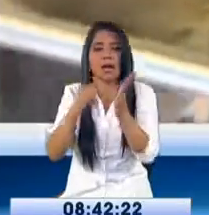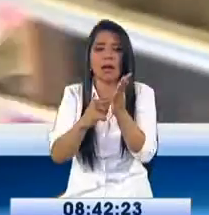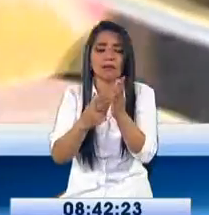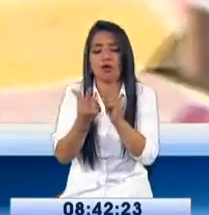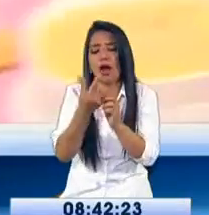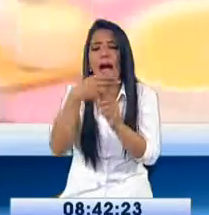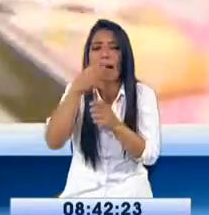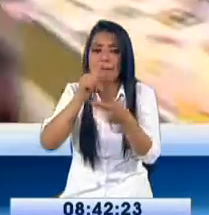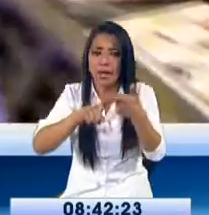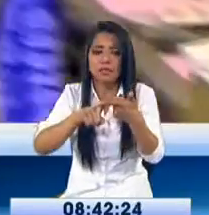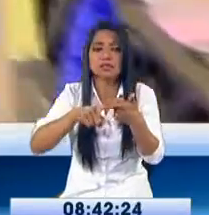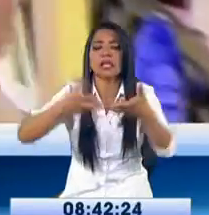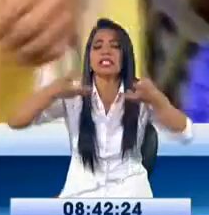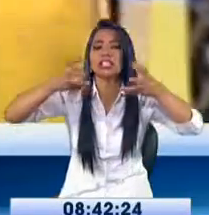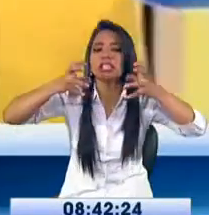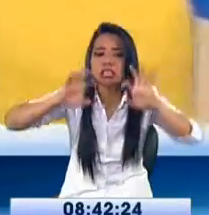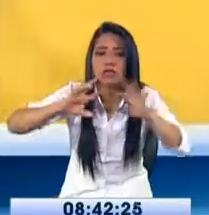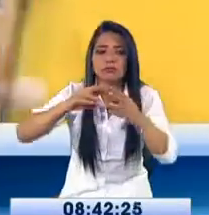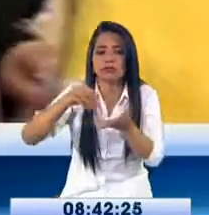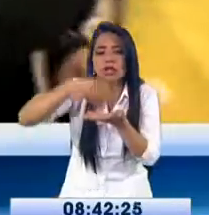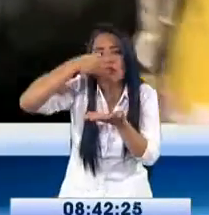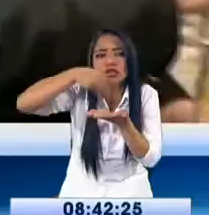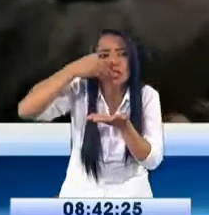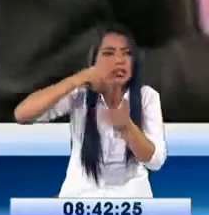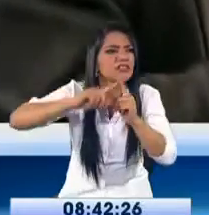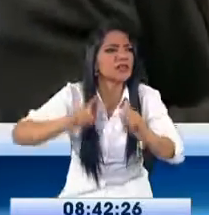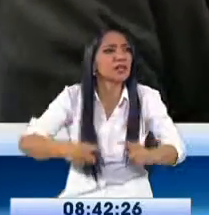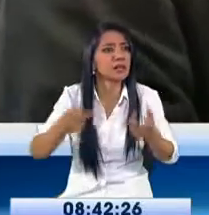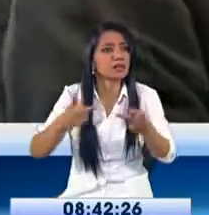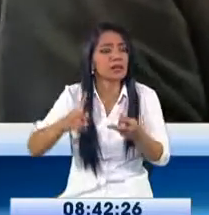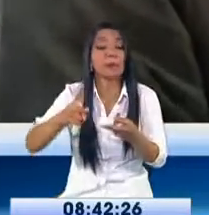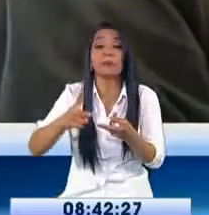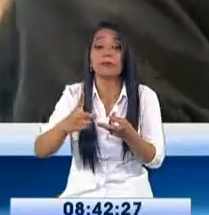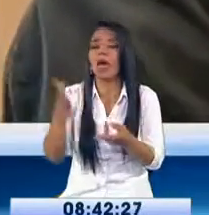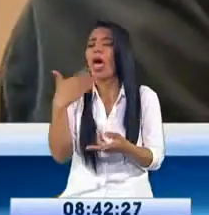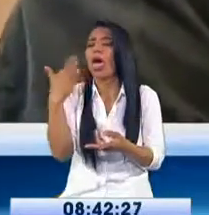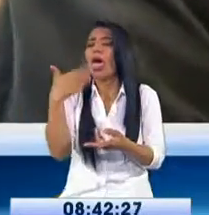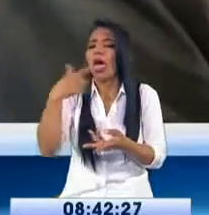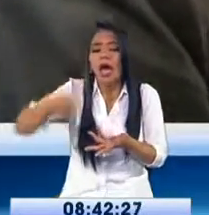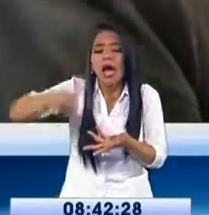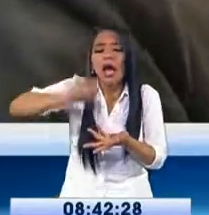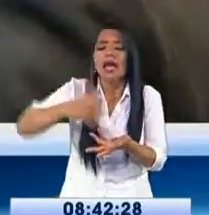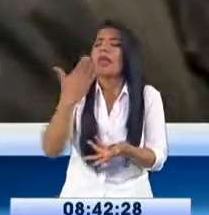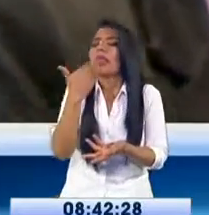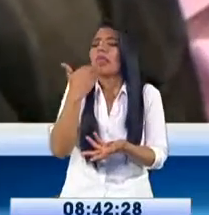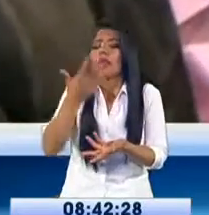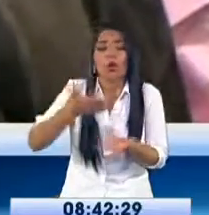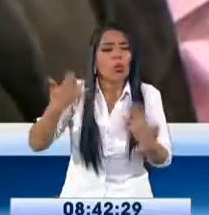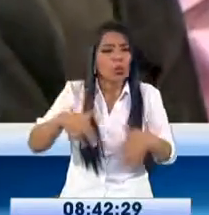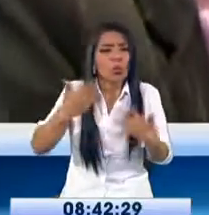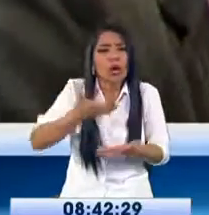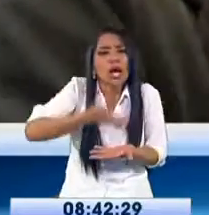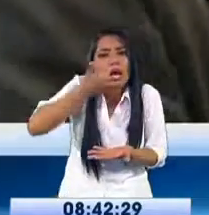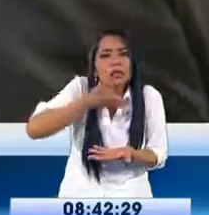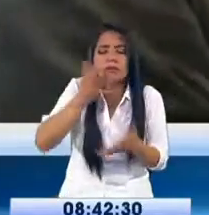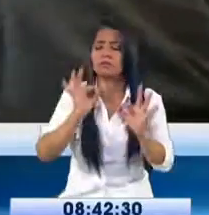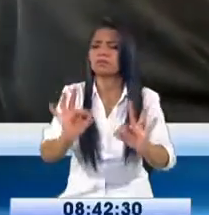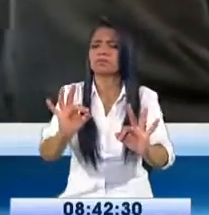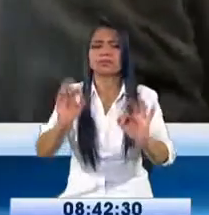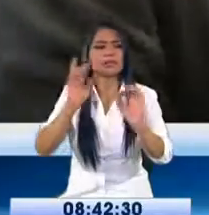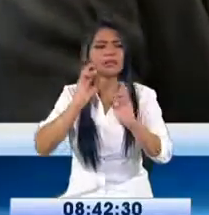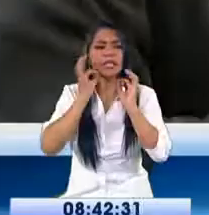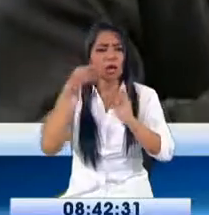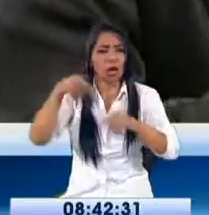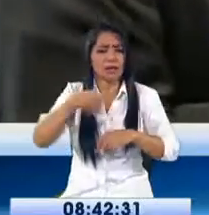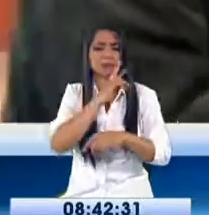habas hecho nuestros grados y por supuesto el delicioso aquí de librillo que es un asunto espectacular que también la vamos a promocionar aquí en